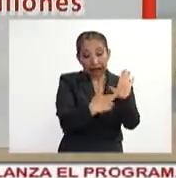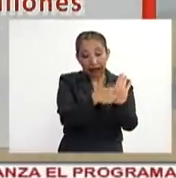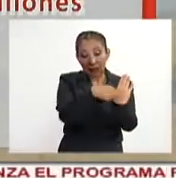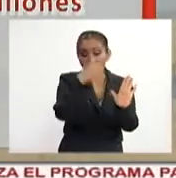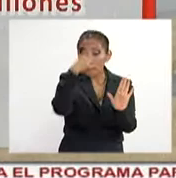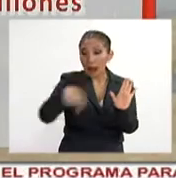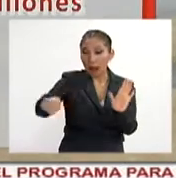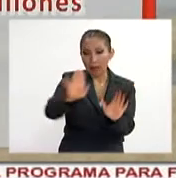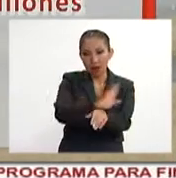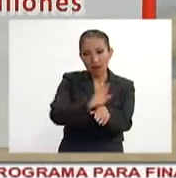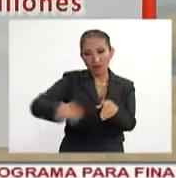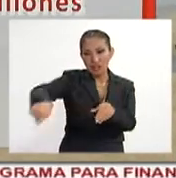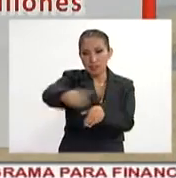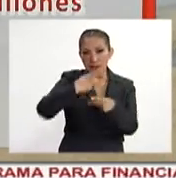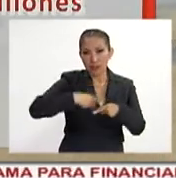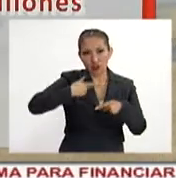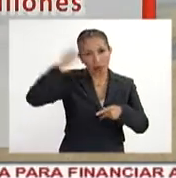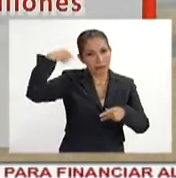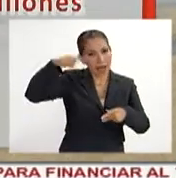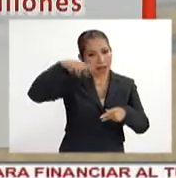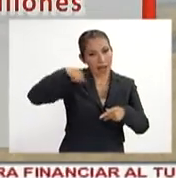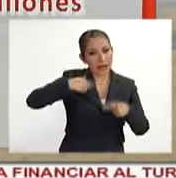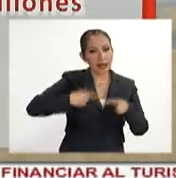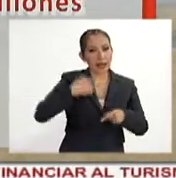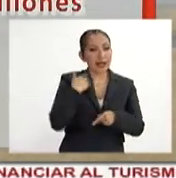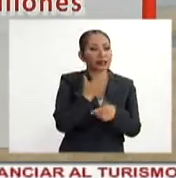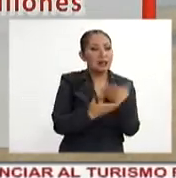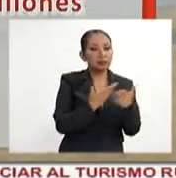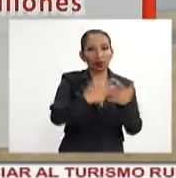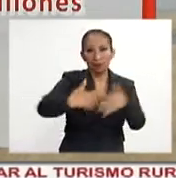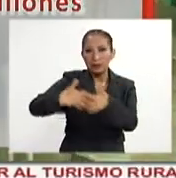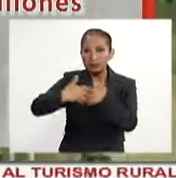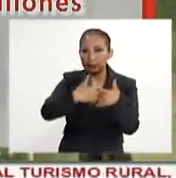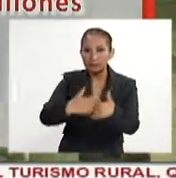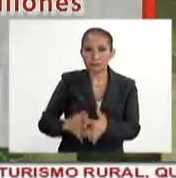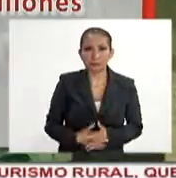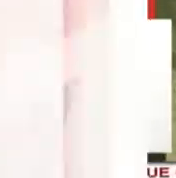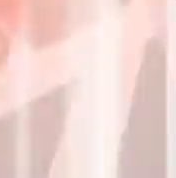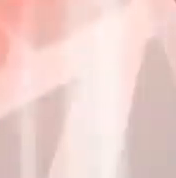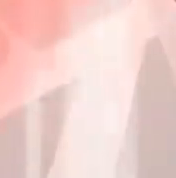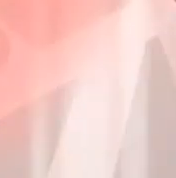disposiciones son para el bien de los pasajeros y de los prestadores de servicios.